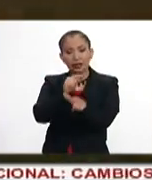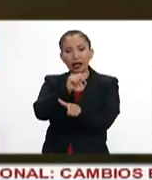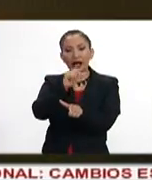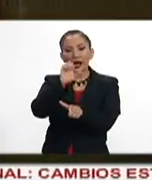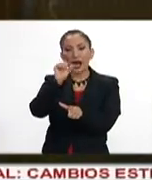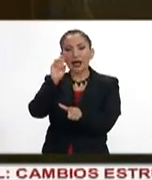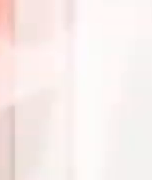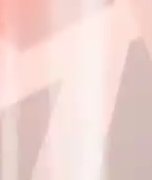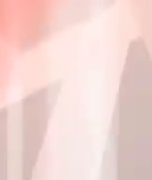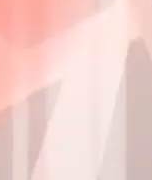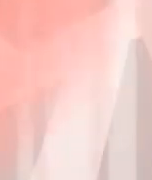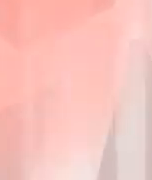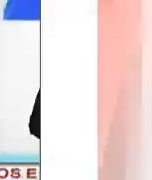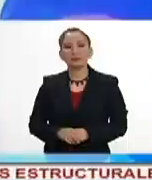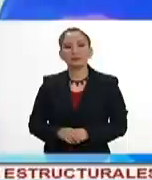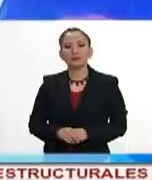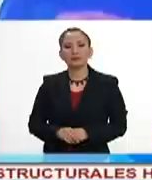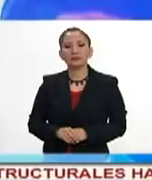Telecán.